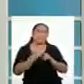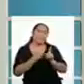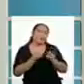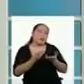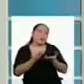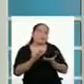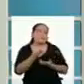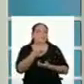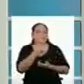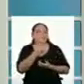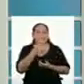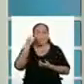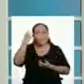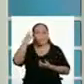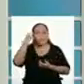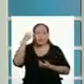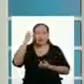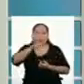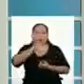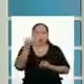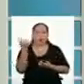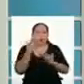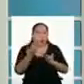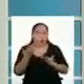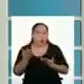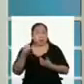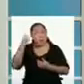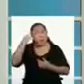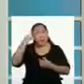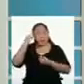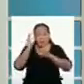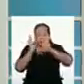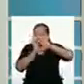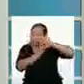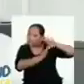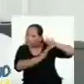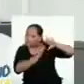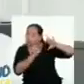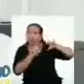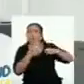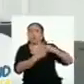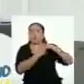algo que no sea eso. Pensemos fuera de la caja de tus problemas.